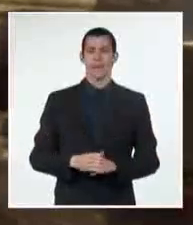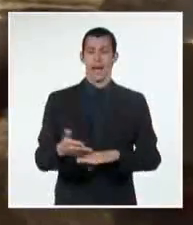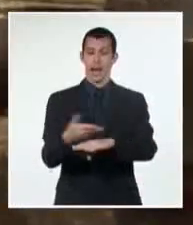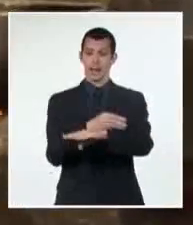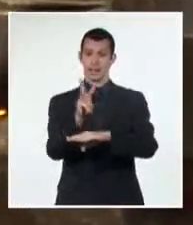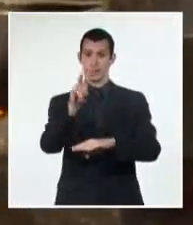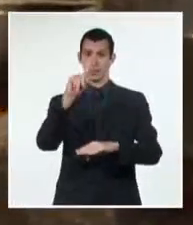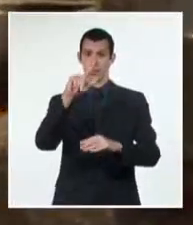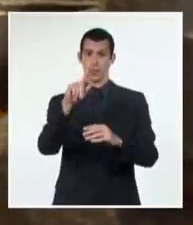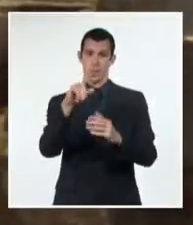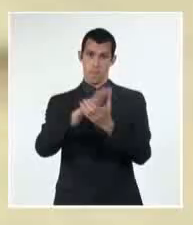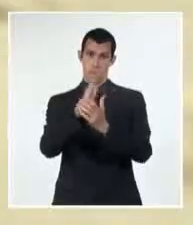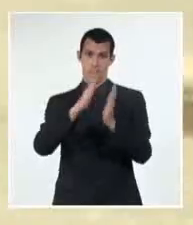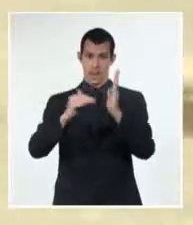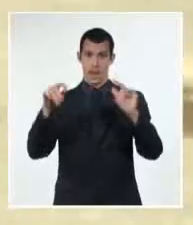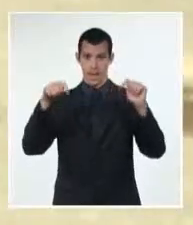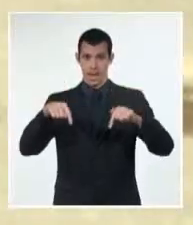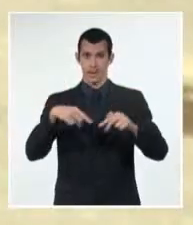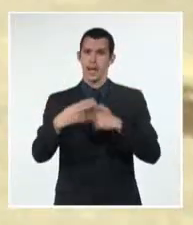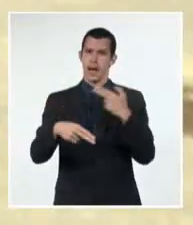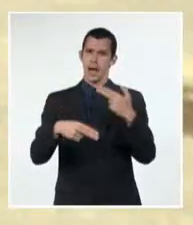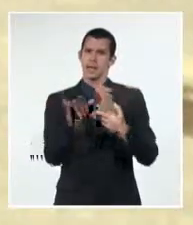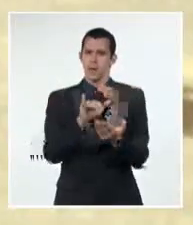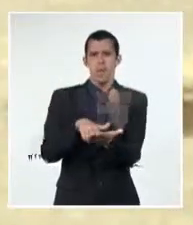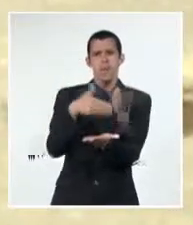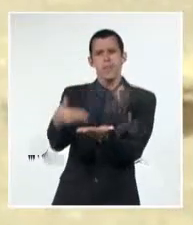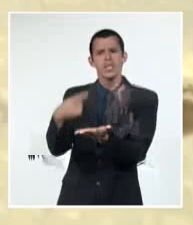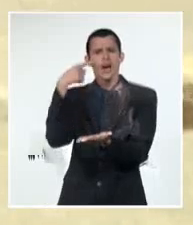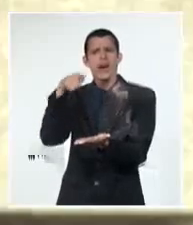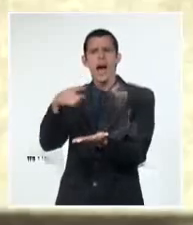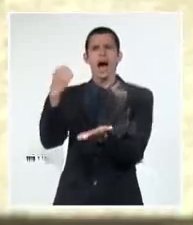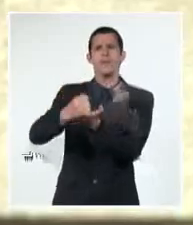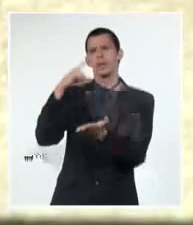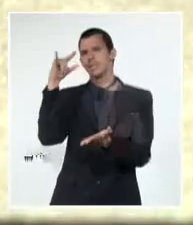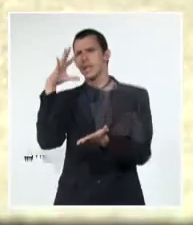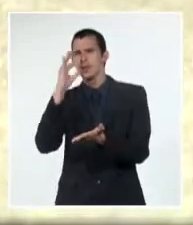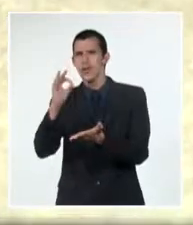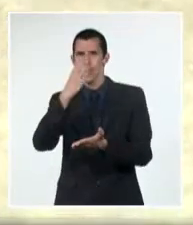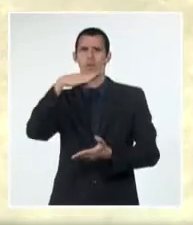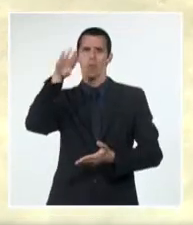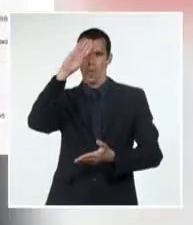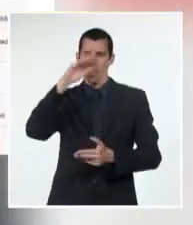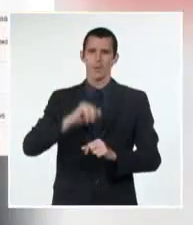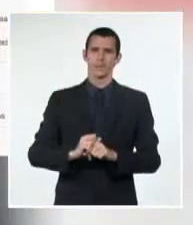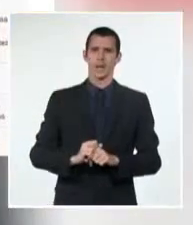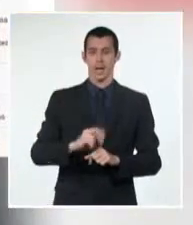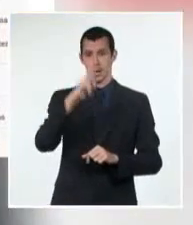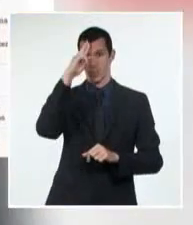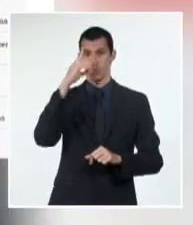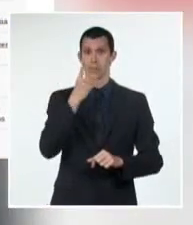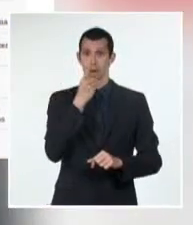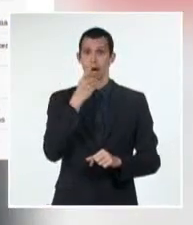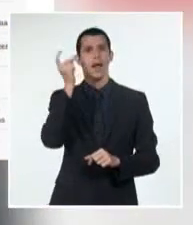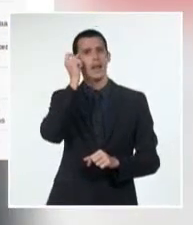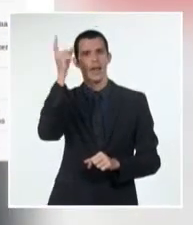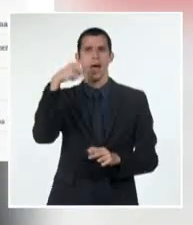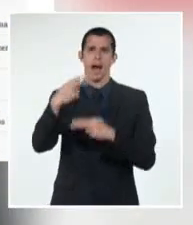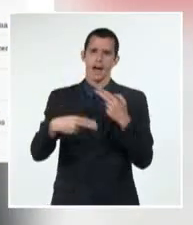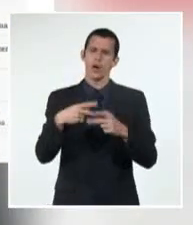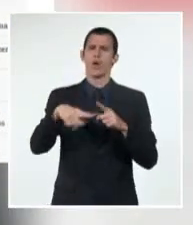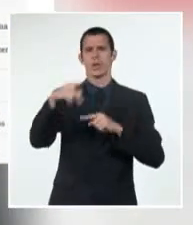de transitar por el periodo de candidatura en una iniciativa correspondiente a República Dominicana y a la que se sumaron